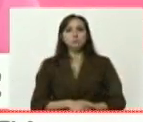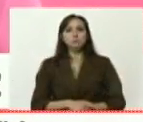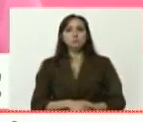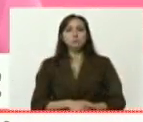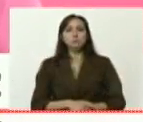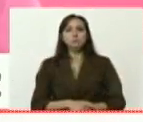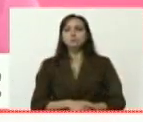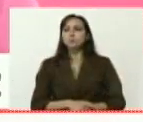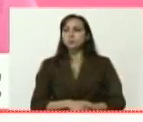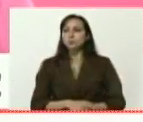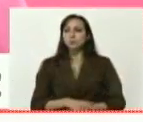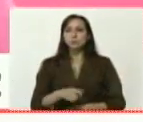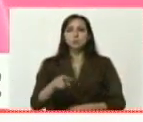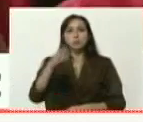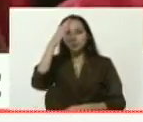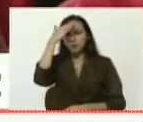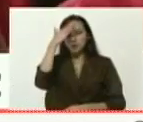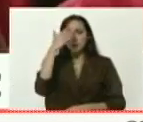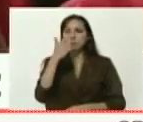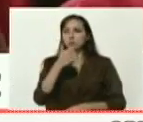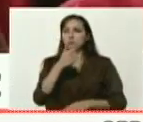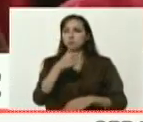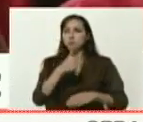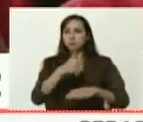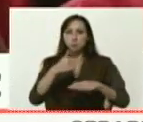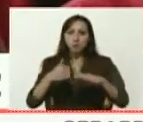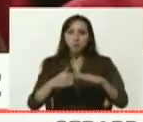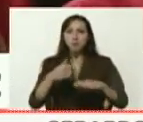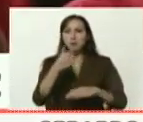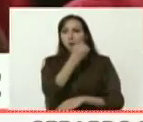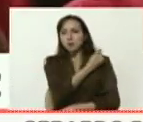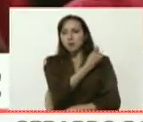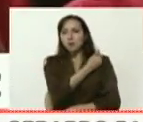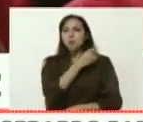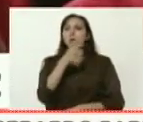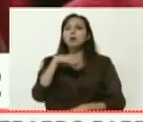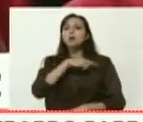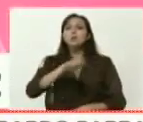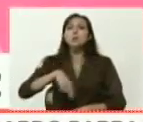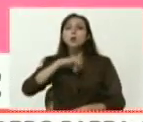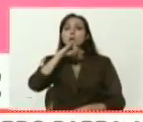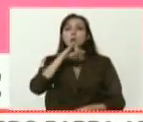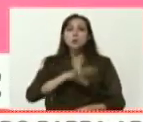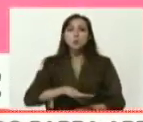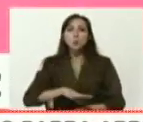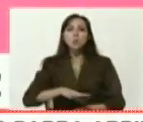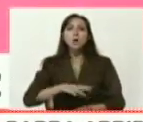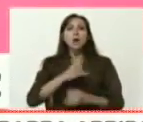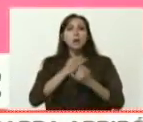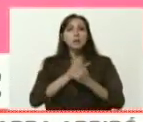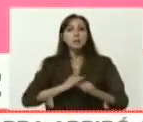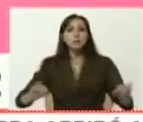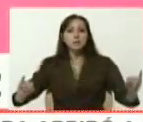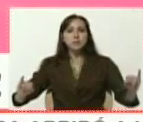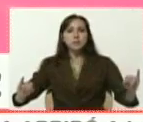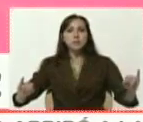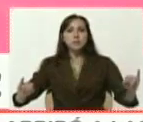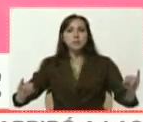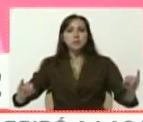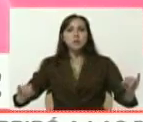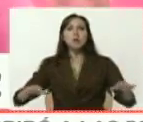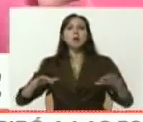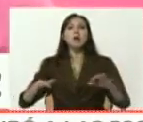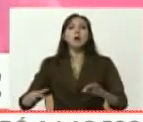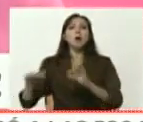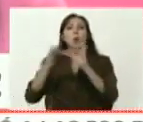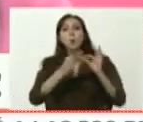Churio, resume nuestra historia independentista basada en la unión cívico-militar. No